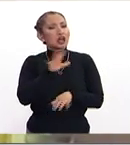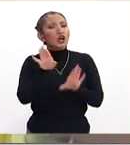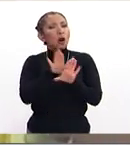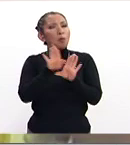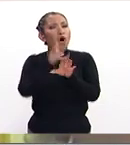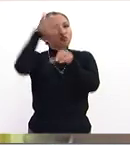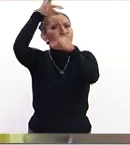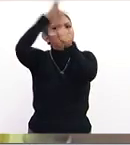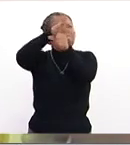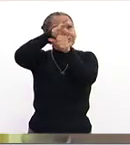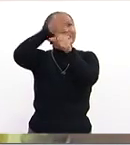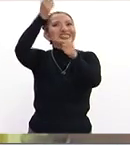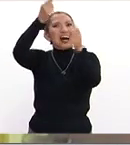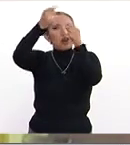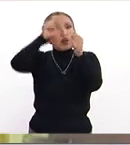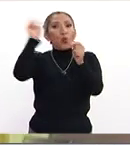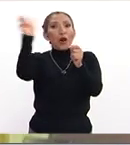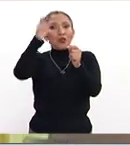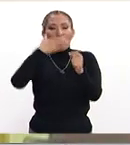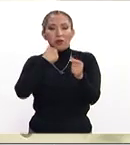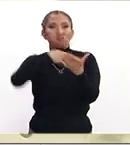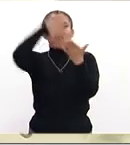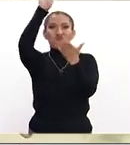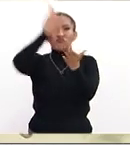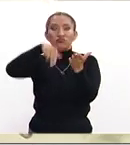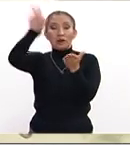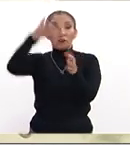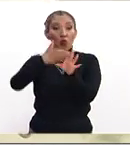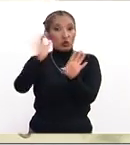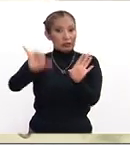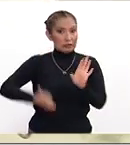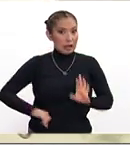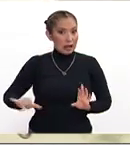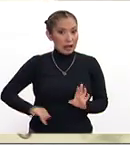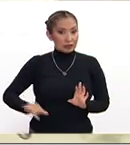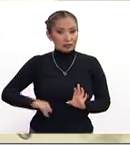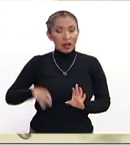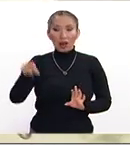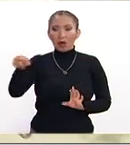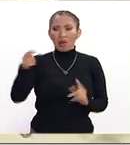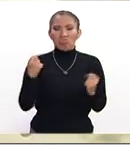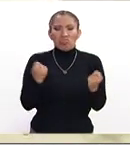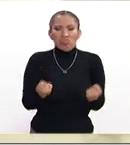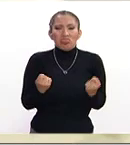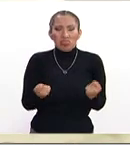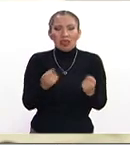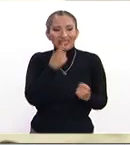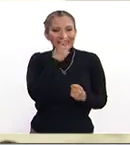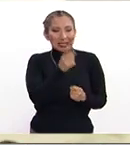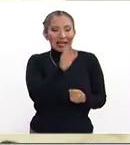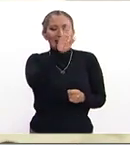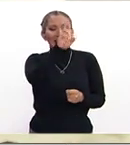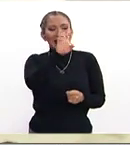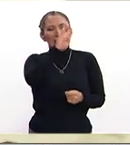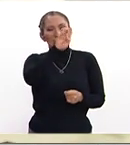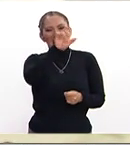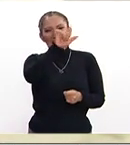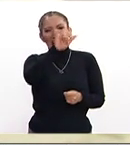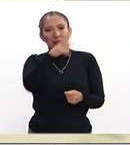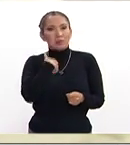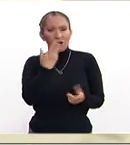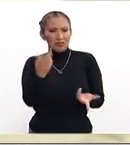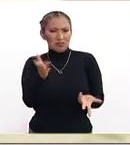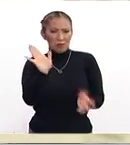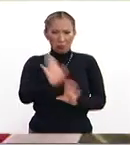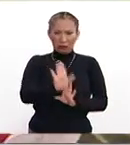unas grabaciones que se hicieron de ese momento, y me llama mucho la atención que los rebeldes, porque uno dice ahora la palabra rebelde y suena a otra